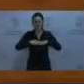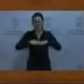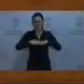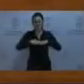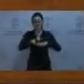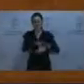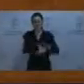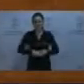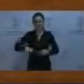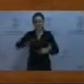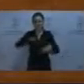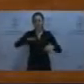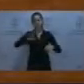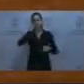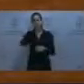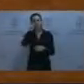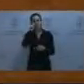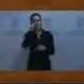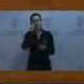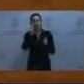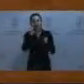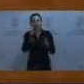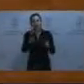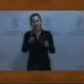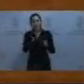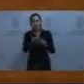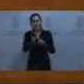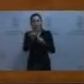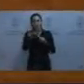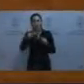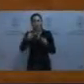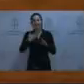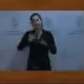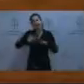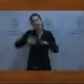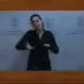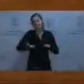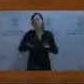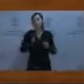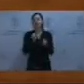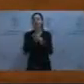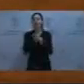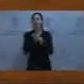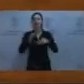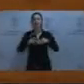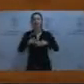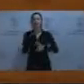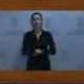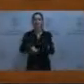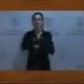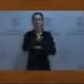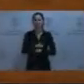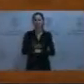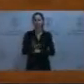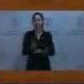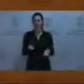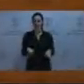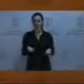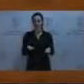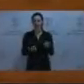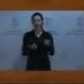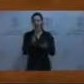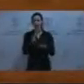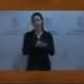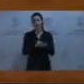ese complejo turístico. Más allá de realizar labores mínimas de mantenimiento, que muchas veces,